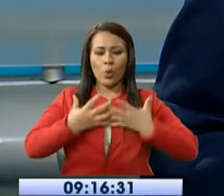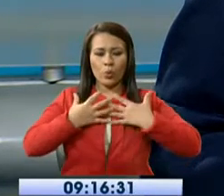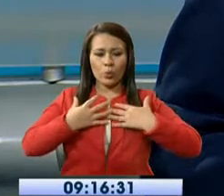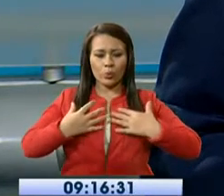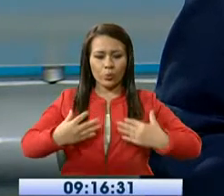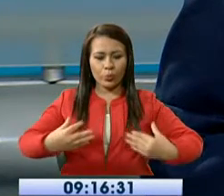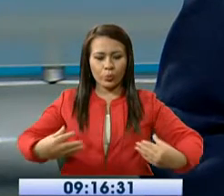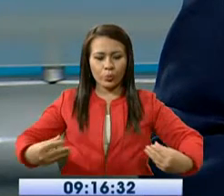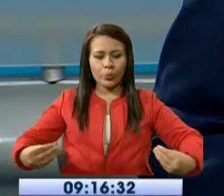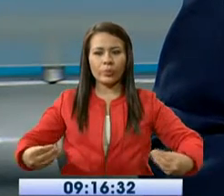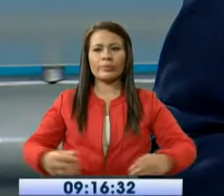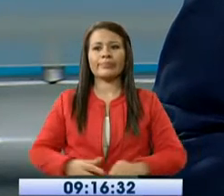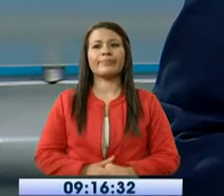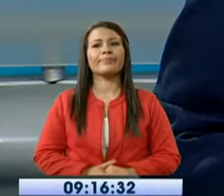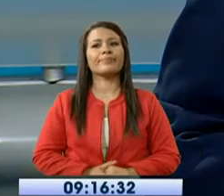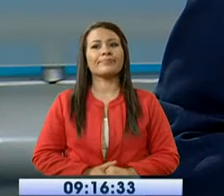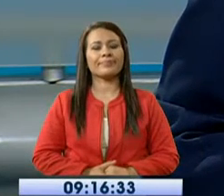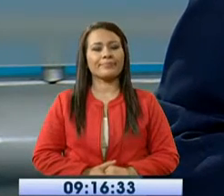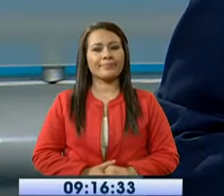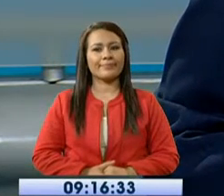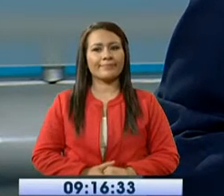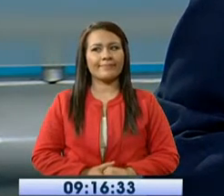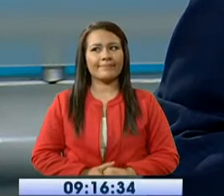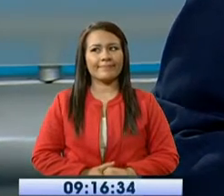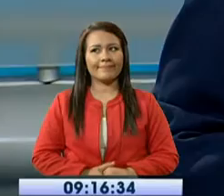las heridas.